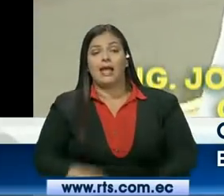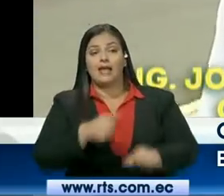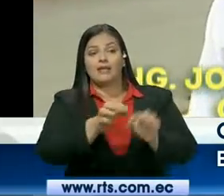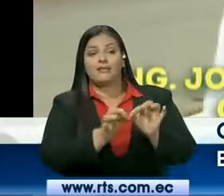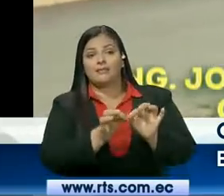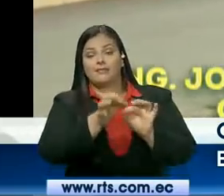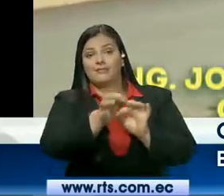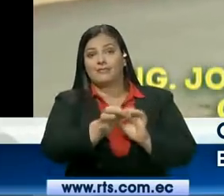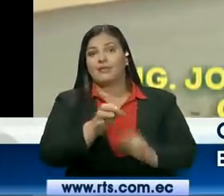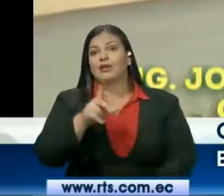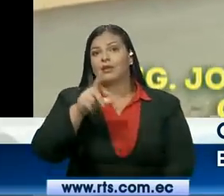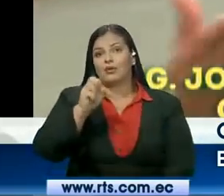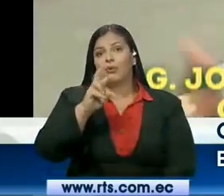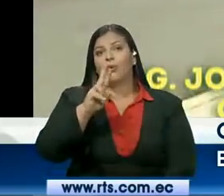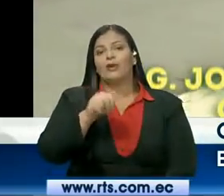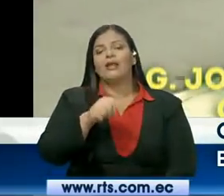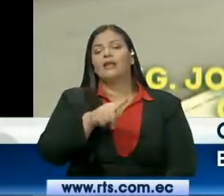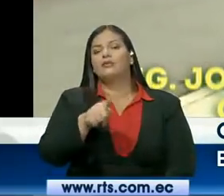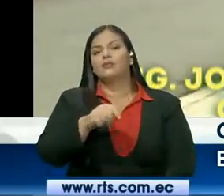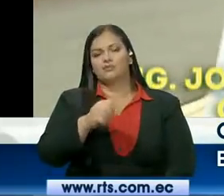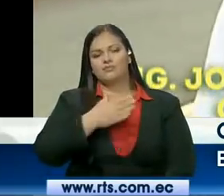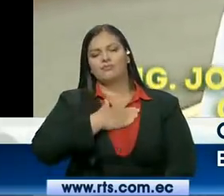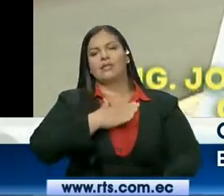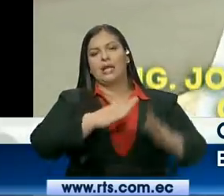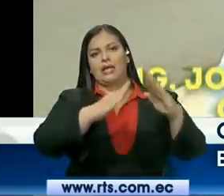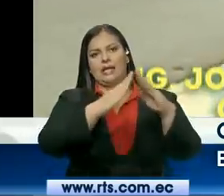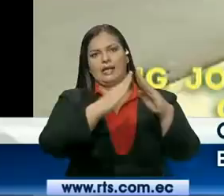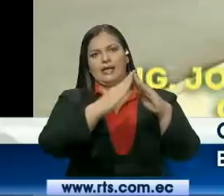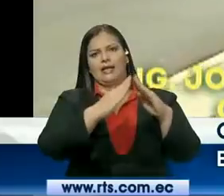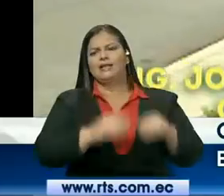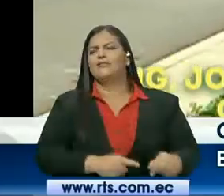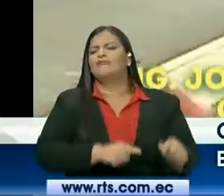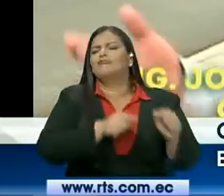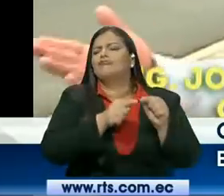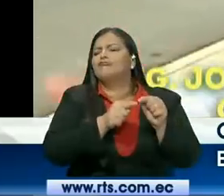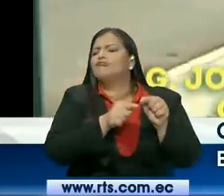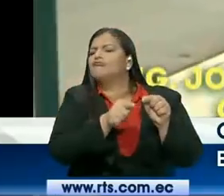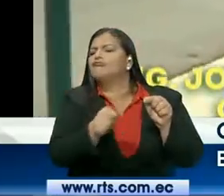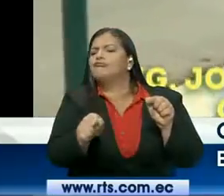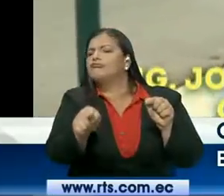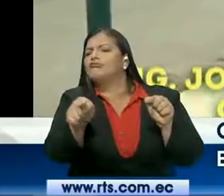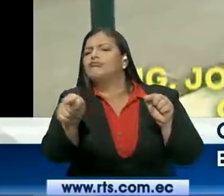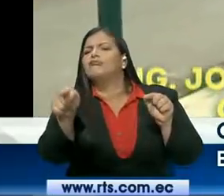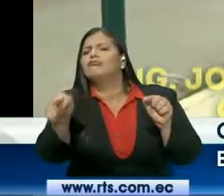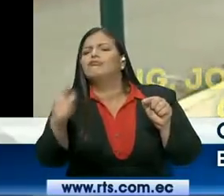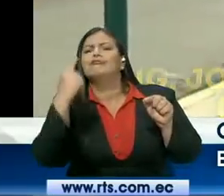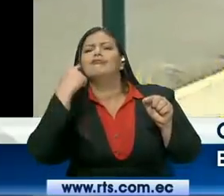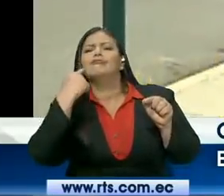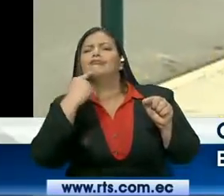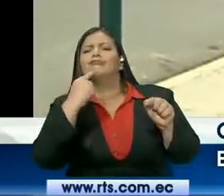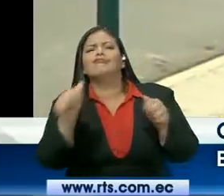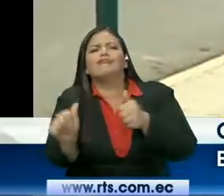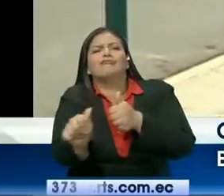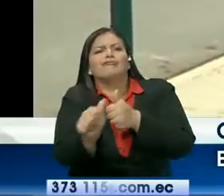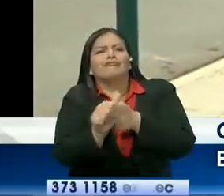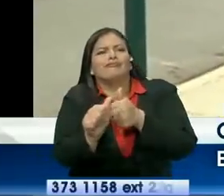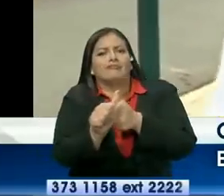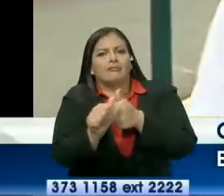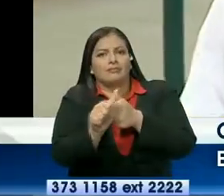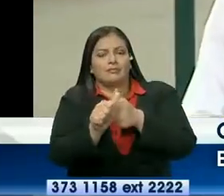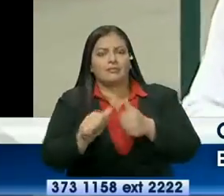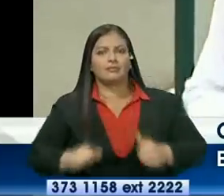cantón y está a pocos minutos de aquí de la cabecera cantonal. Esta es nuestra cabecera cantonal.